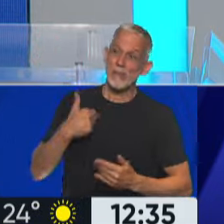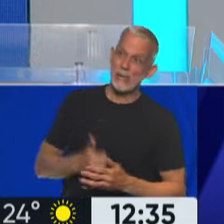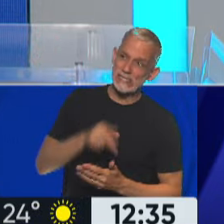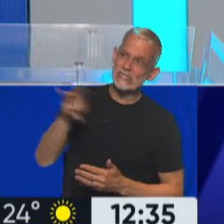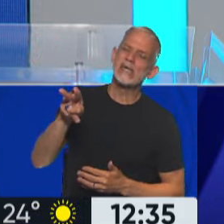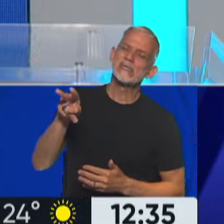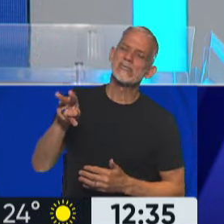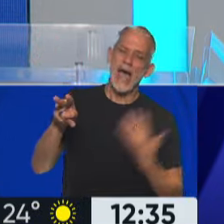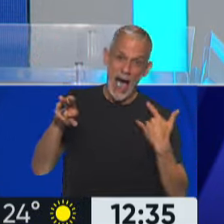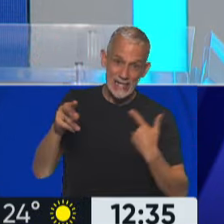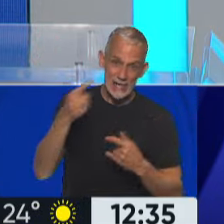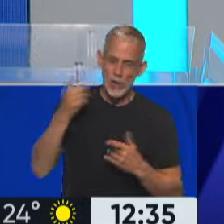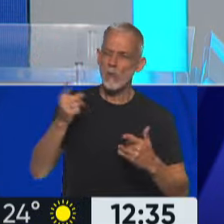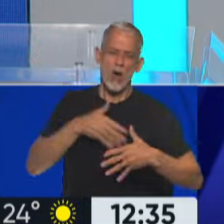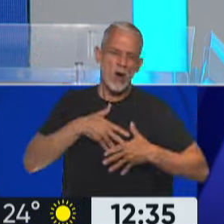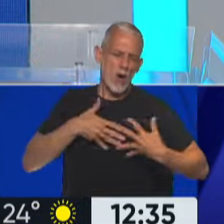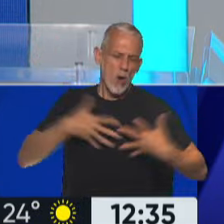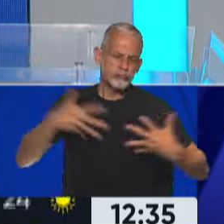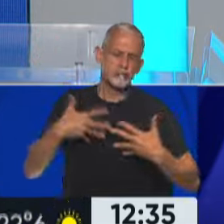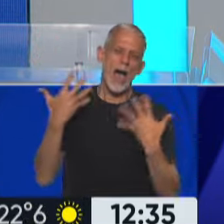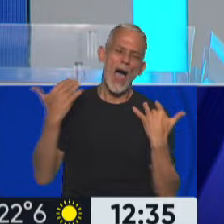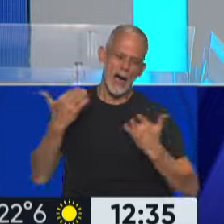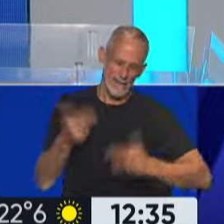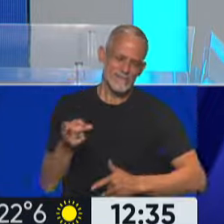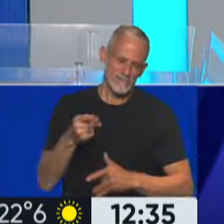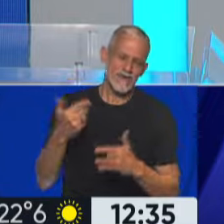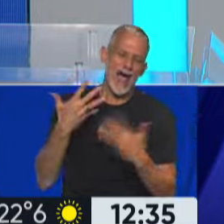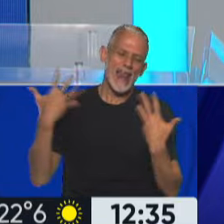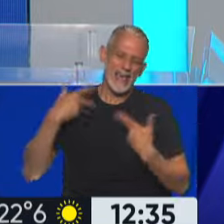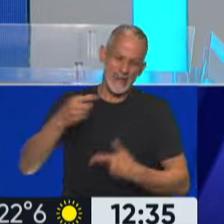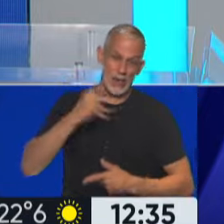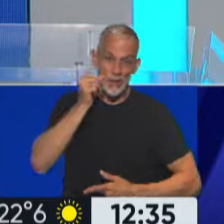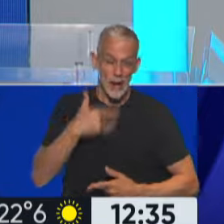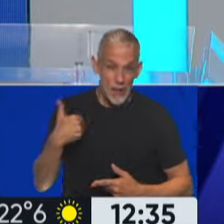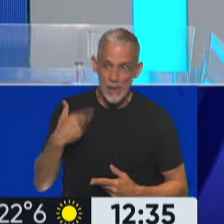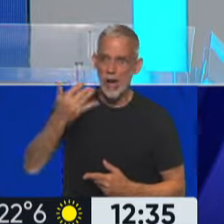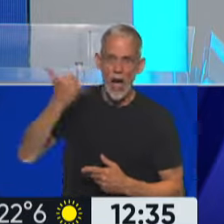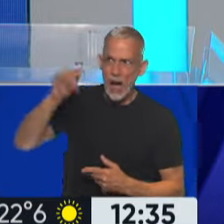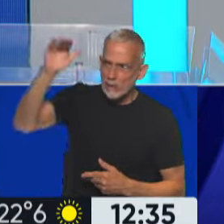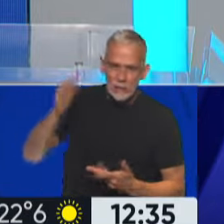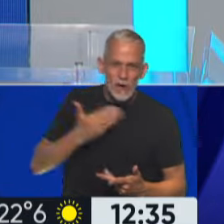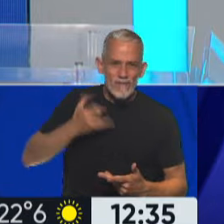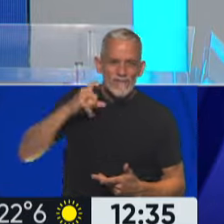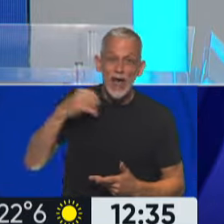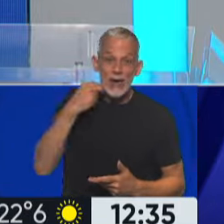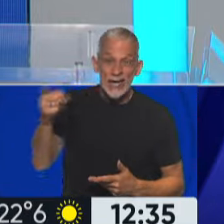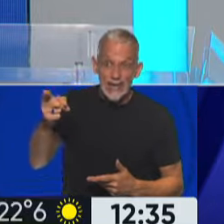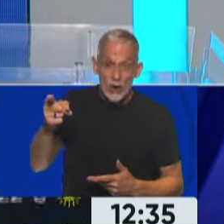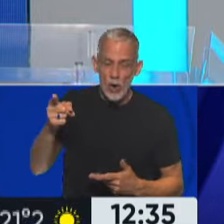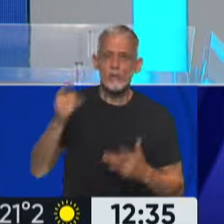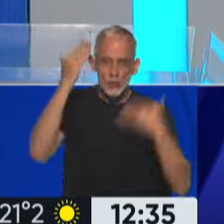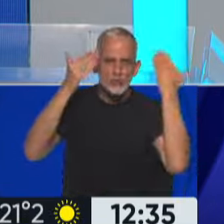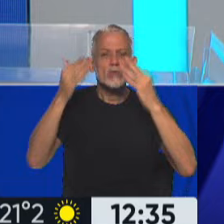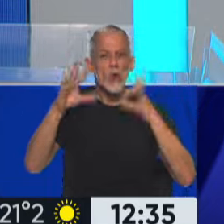terminó la carrera les talló el corazón de alegría y de felicidad Porque ahora se encontraron con un Franco que no solamente cumplió